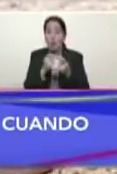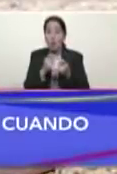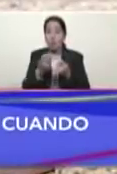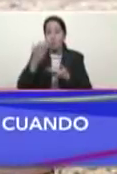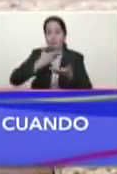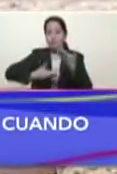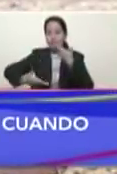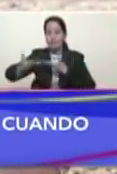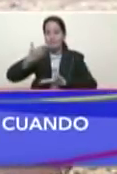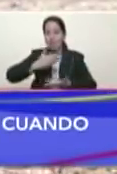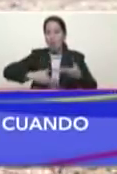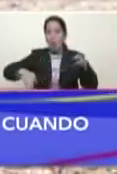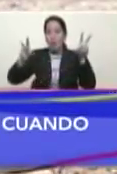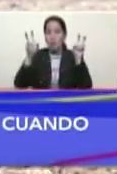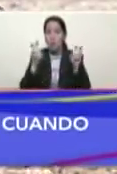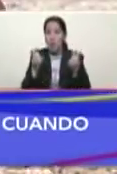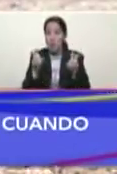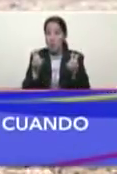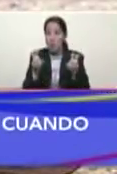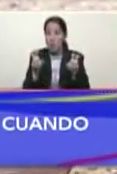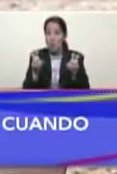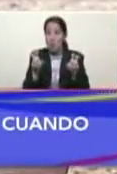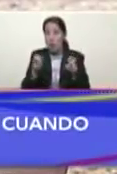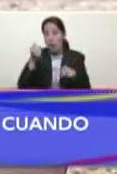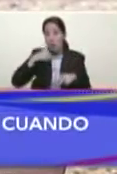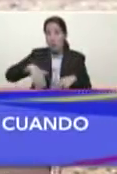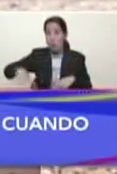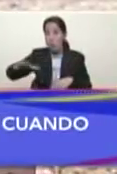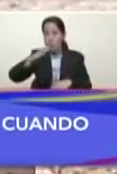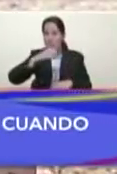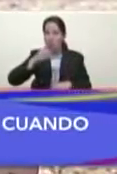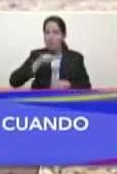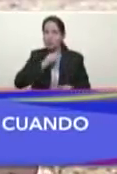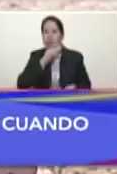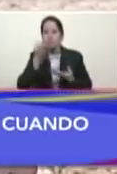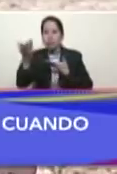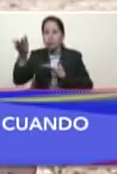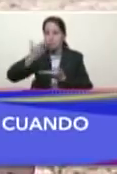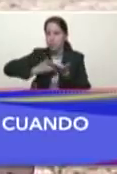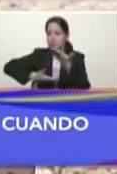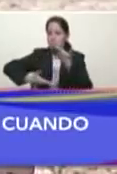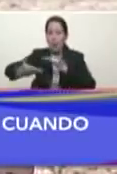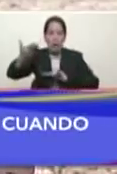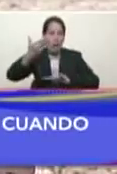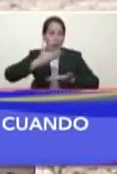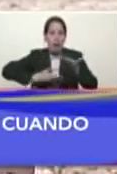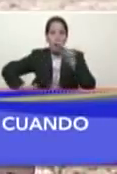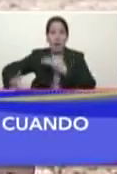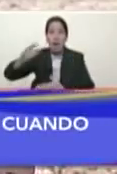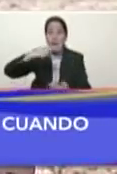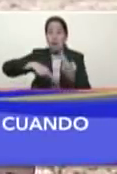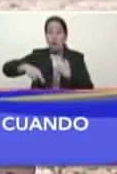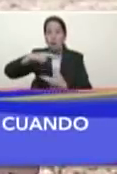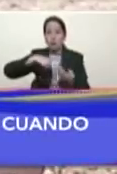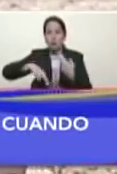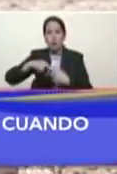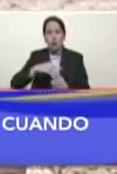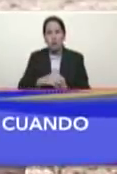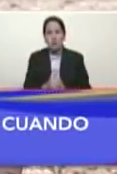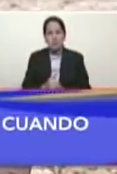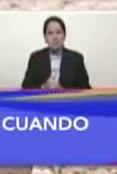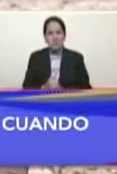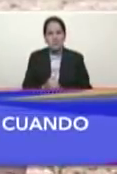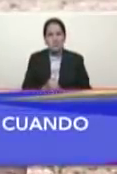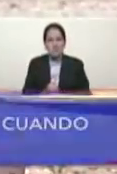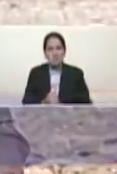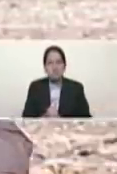Alimentándose, oxigenándose del pueblo. Una legitimidad revolucionaria. En